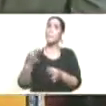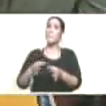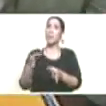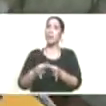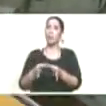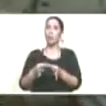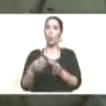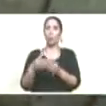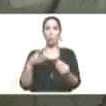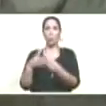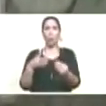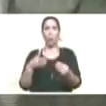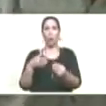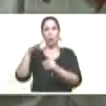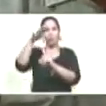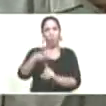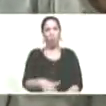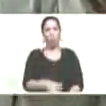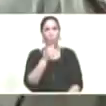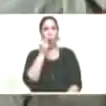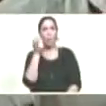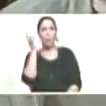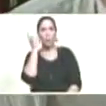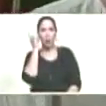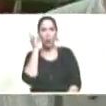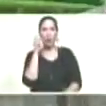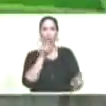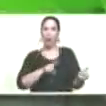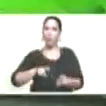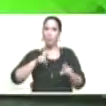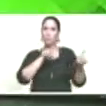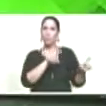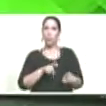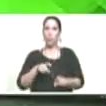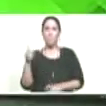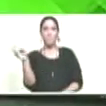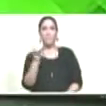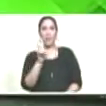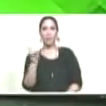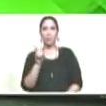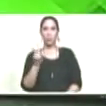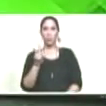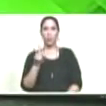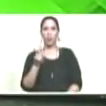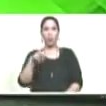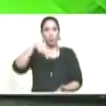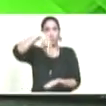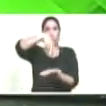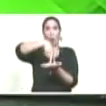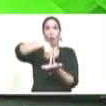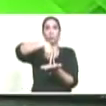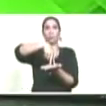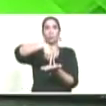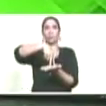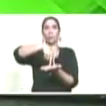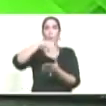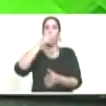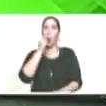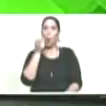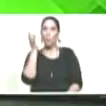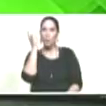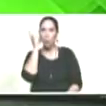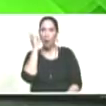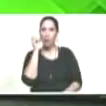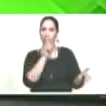despreciaba al hombre y a la mujer del campo, en esta Venezuela que se ha ido levantando, el hombre y la mujer del